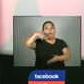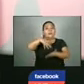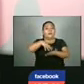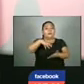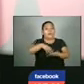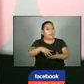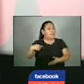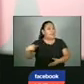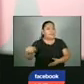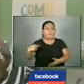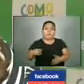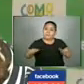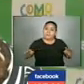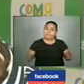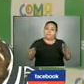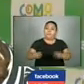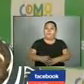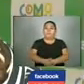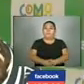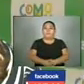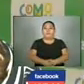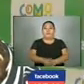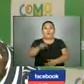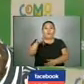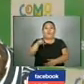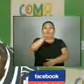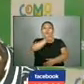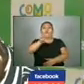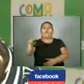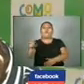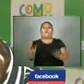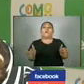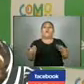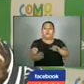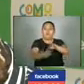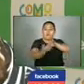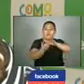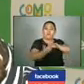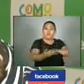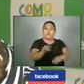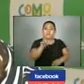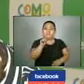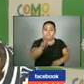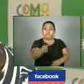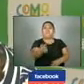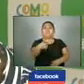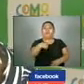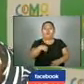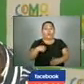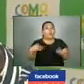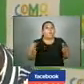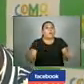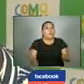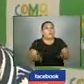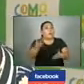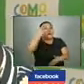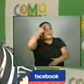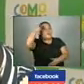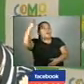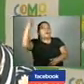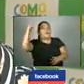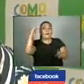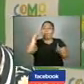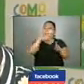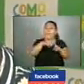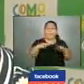que lo ha tenido y que la debe incrementar. El eslogan de esta campaña es como vos y como yo, porque todos tenemos los mismos sueños, las mismas metas,